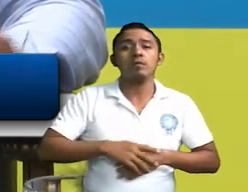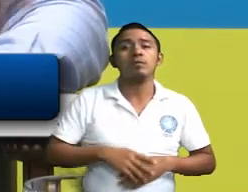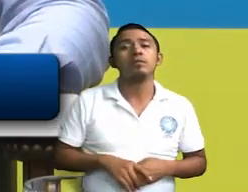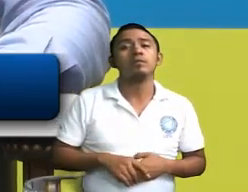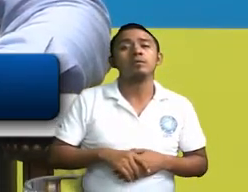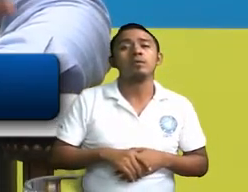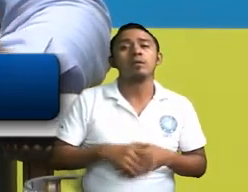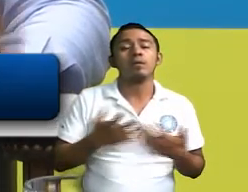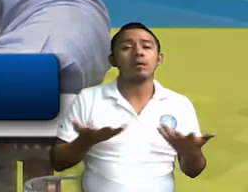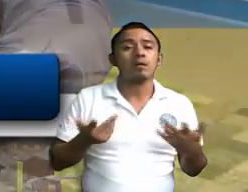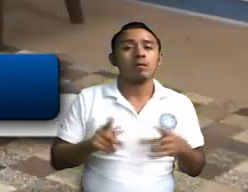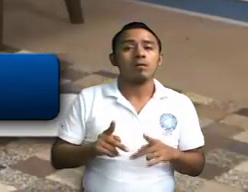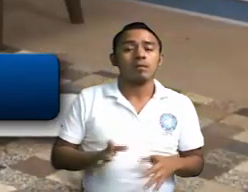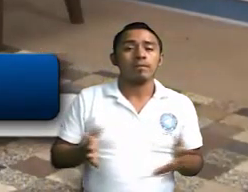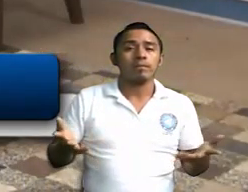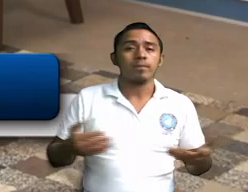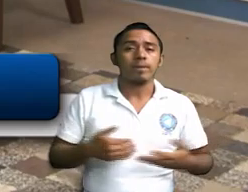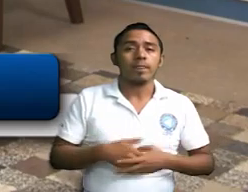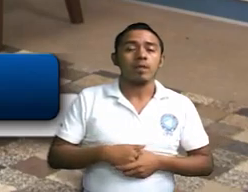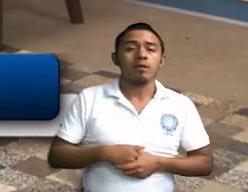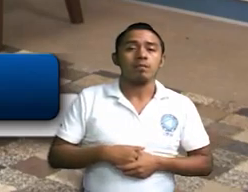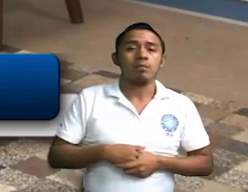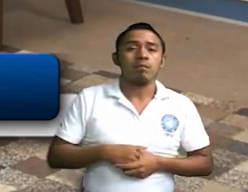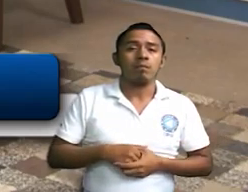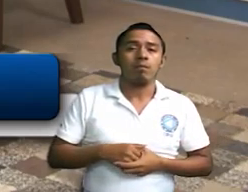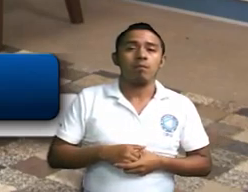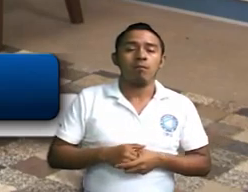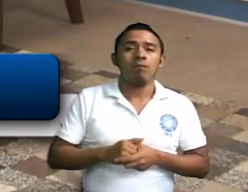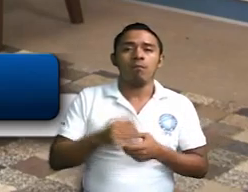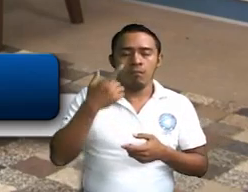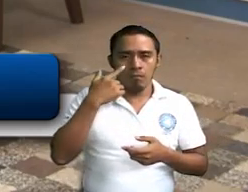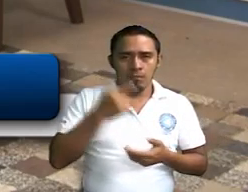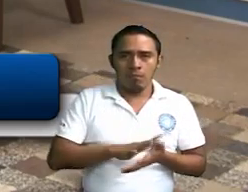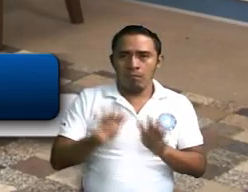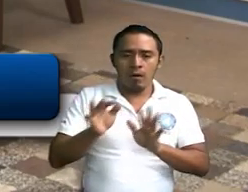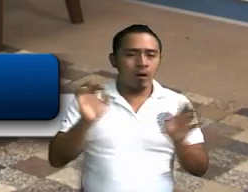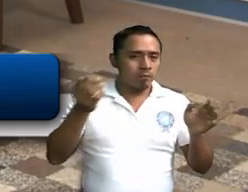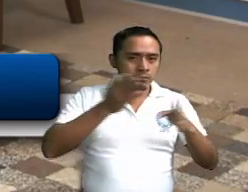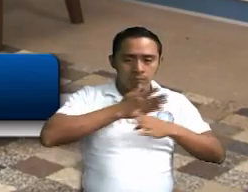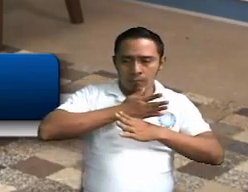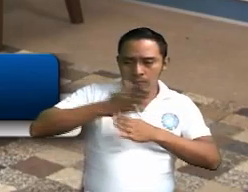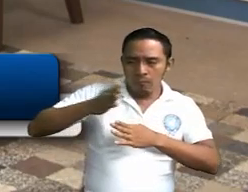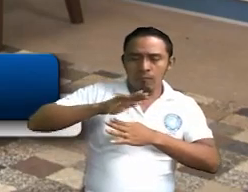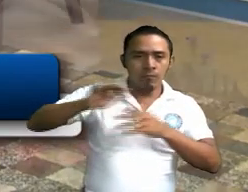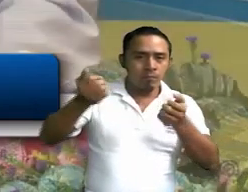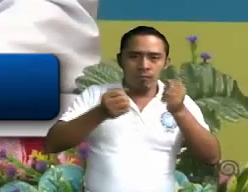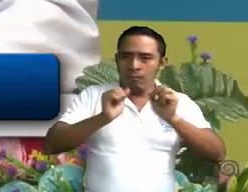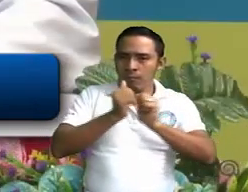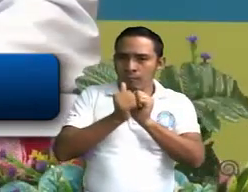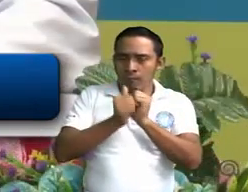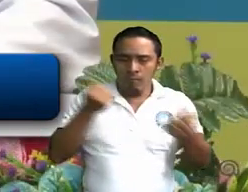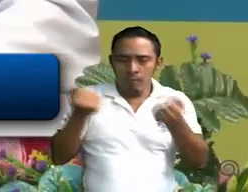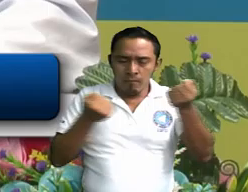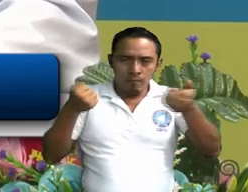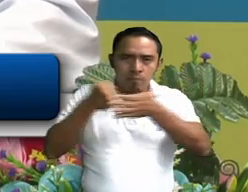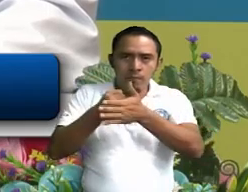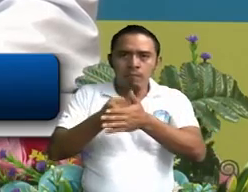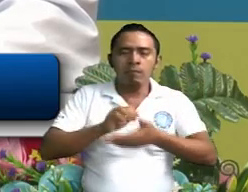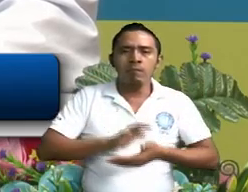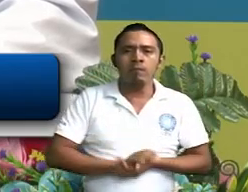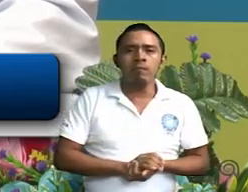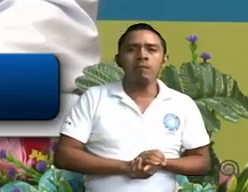a la población, a la ciudadanía? Si apartamos lo que es el trauma, como dijimos, que es la principal causa, hay